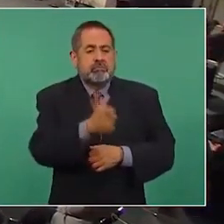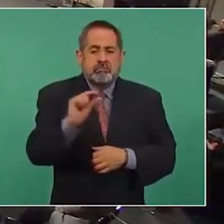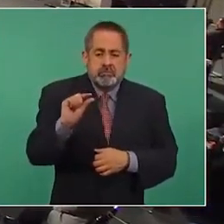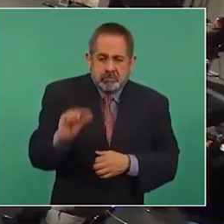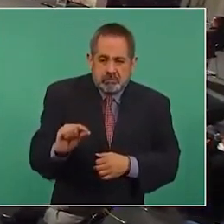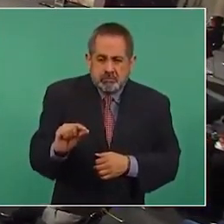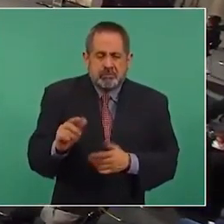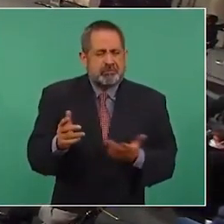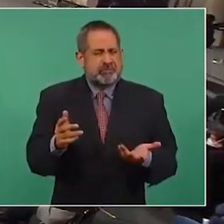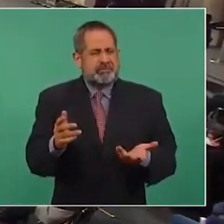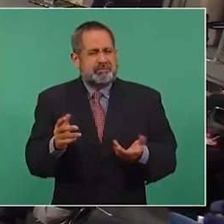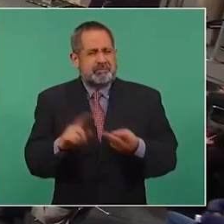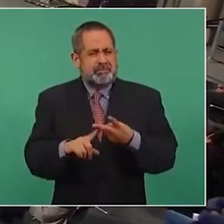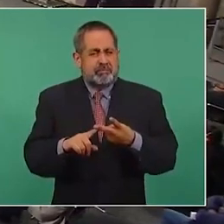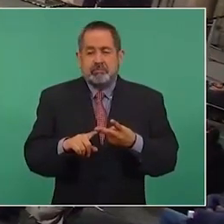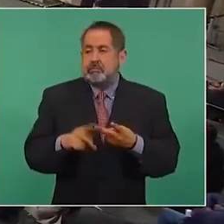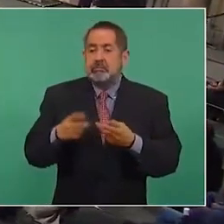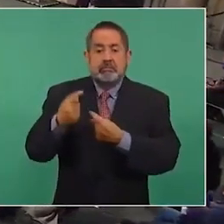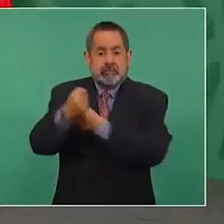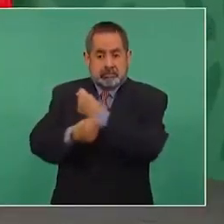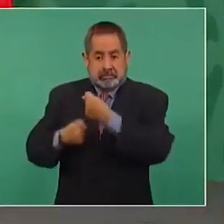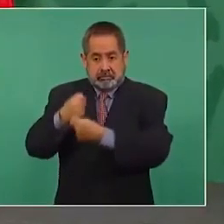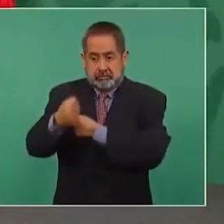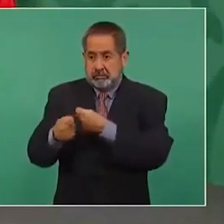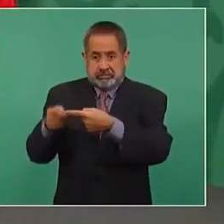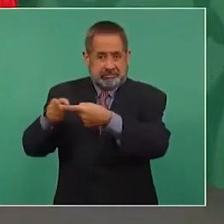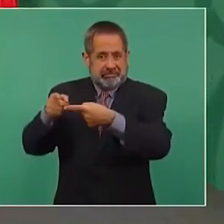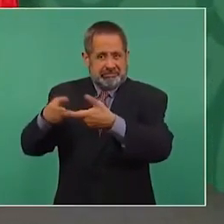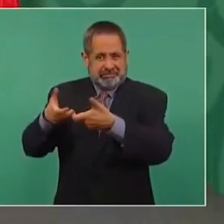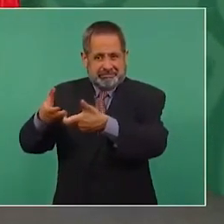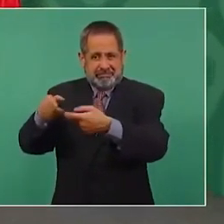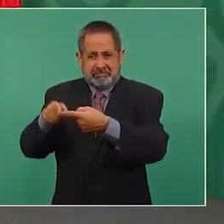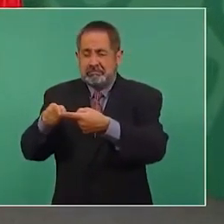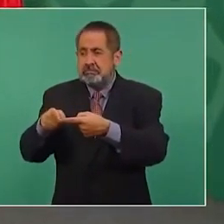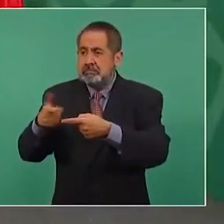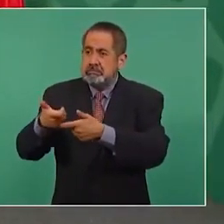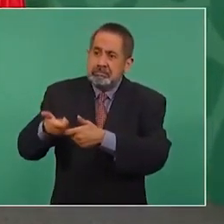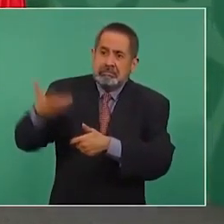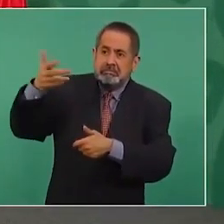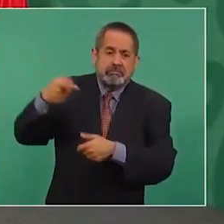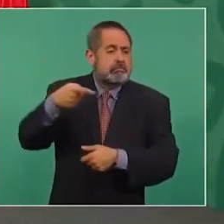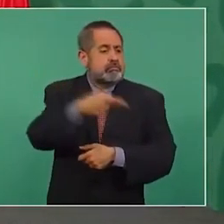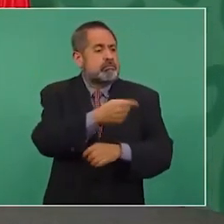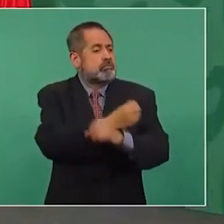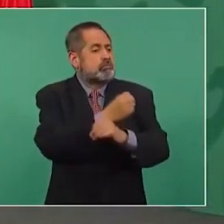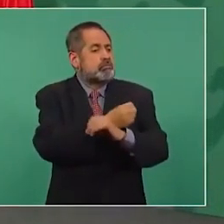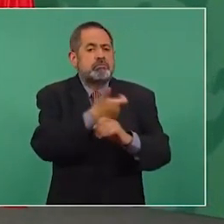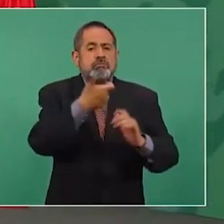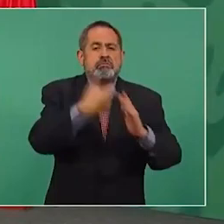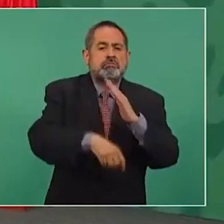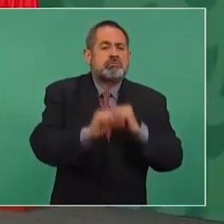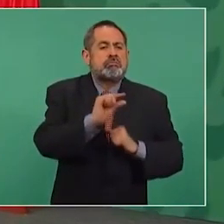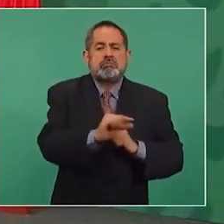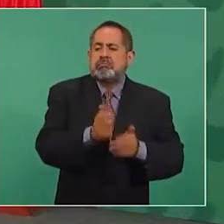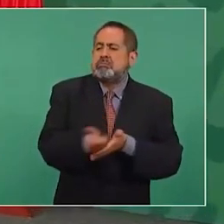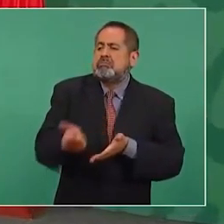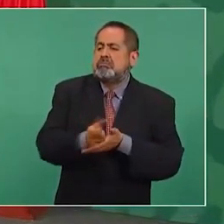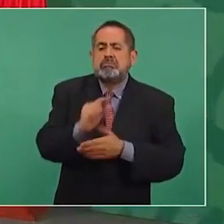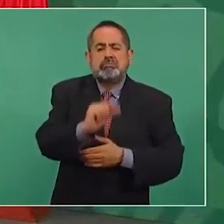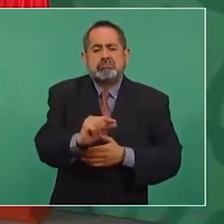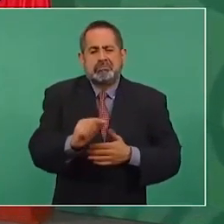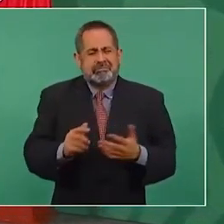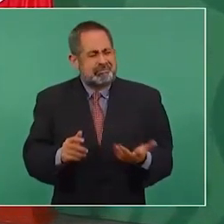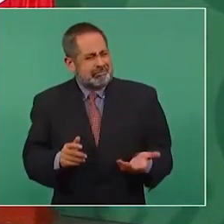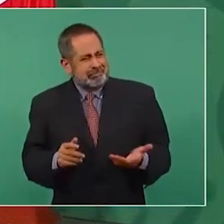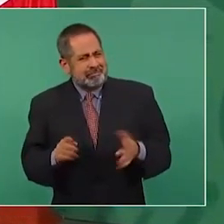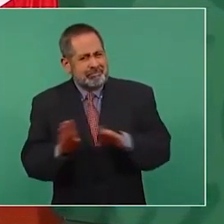que pagan menos que los abarroteros, que pagan menos que lo que pagan los